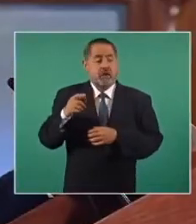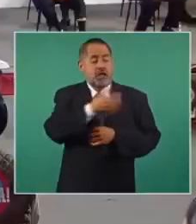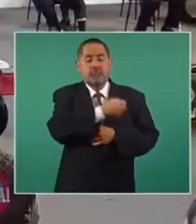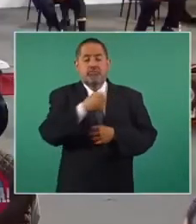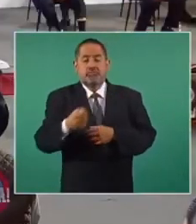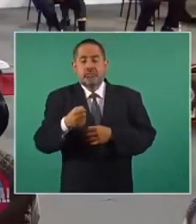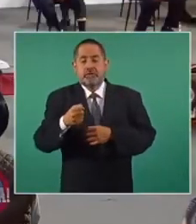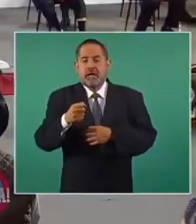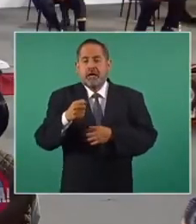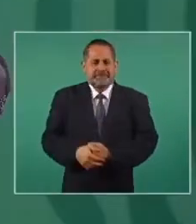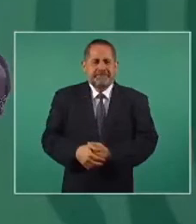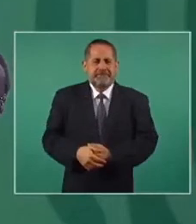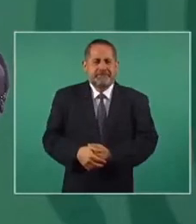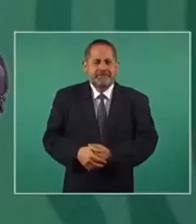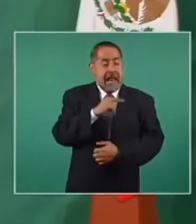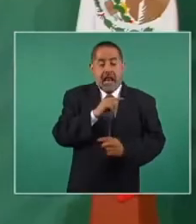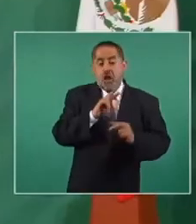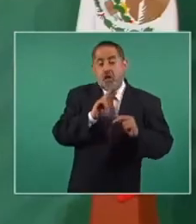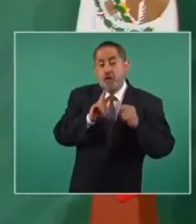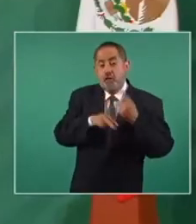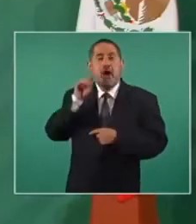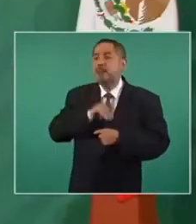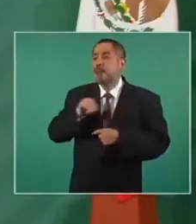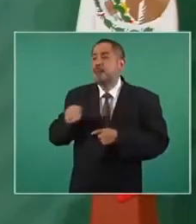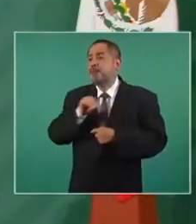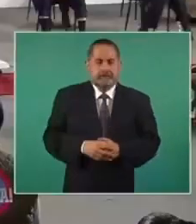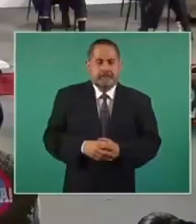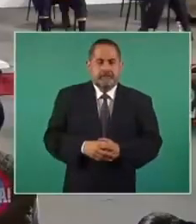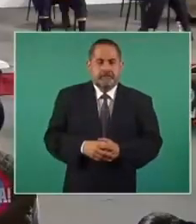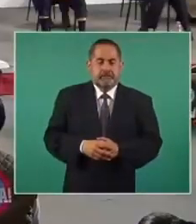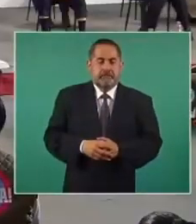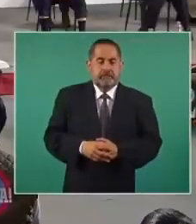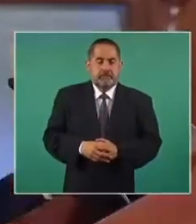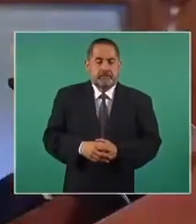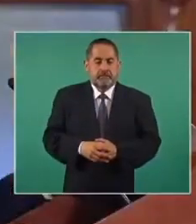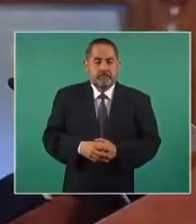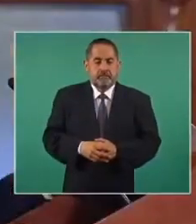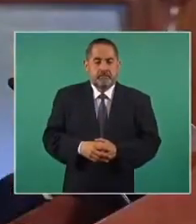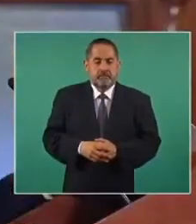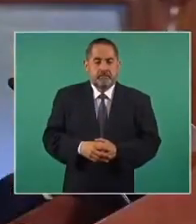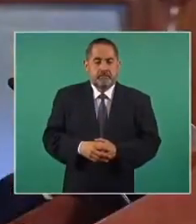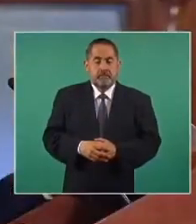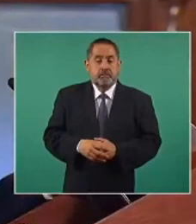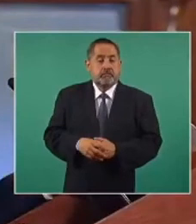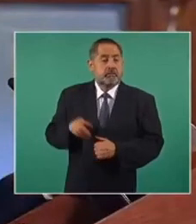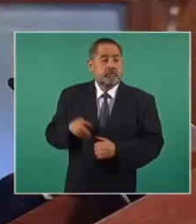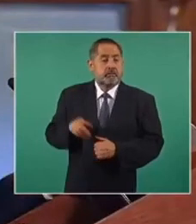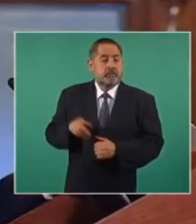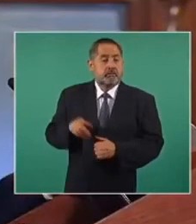un mes falso si el caso fue a una gira a chile abrió la puerta a un sangriento